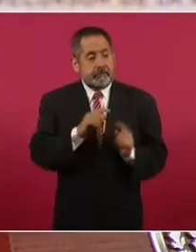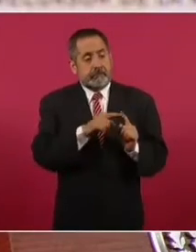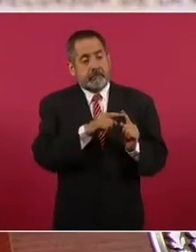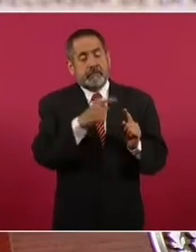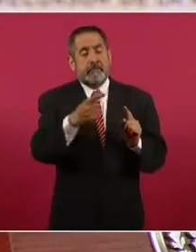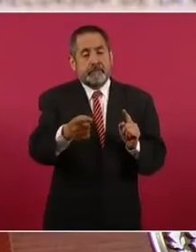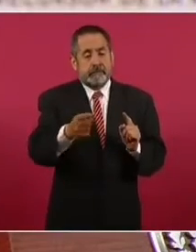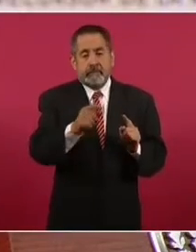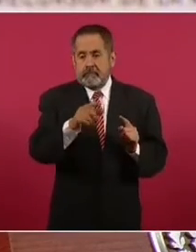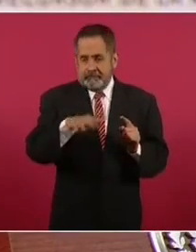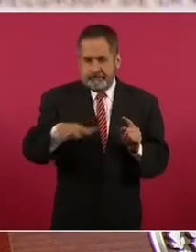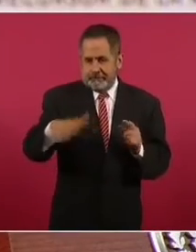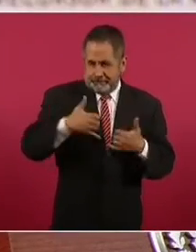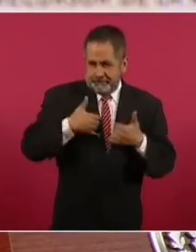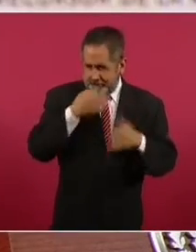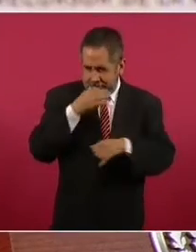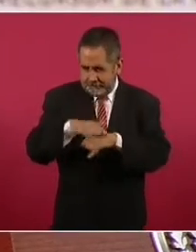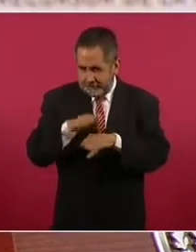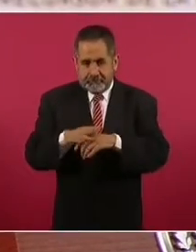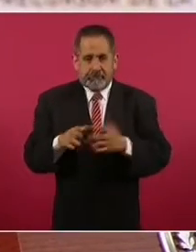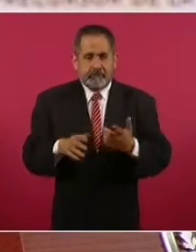Y a los jóvenes